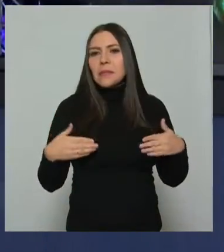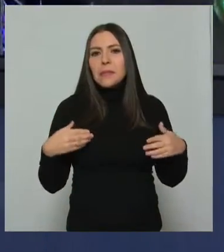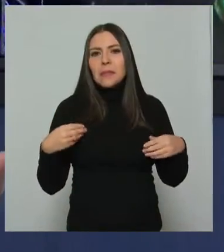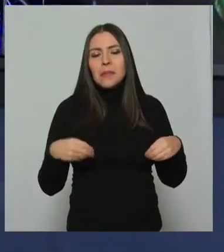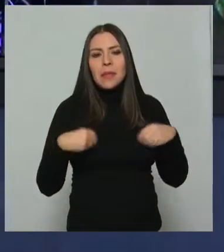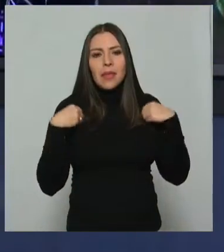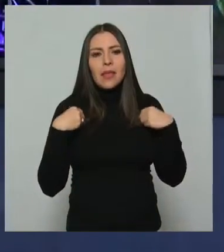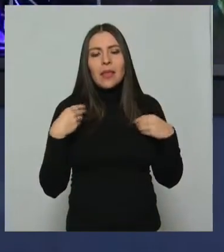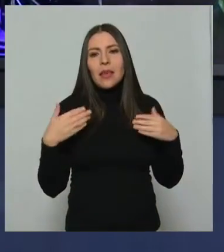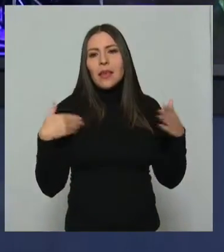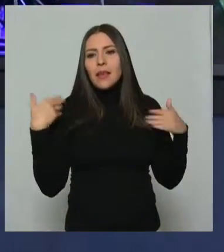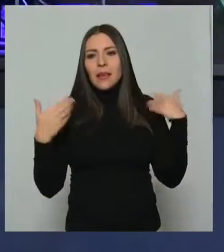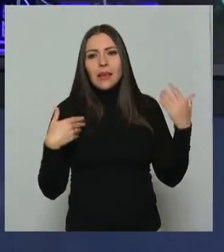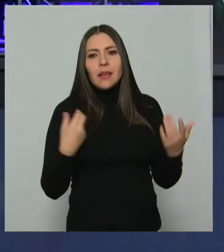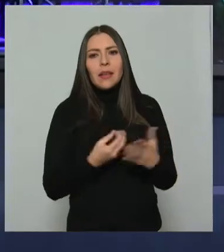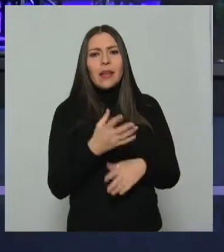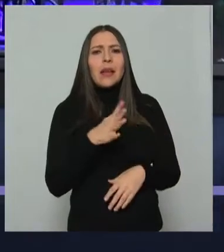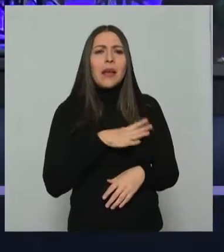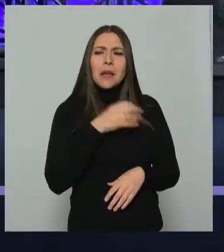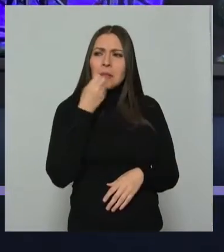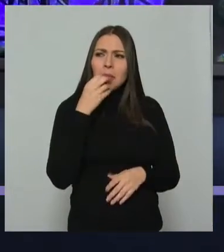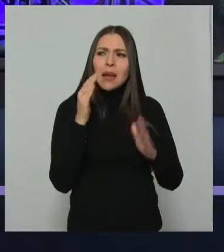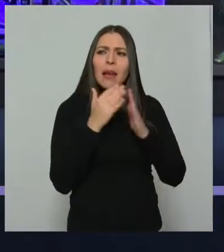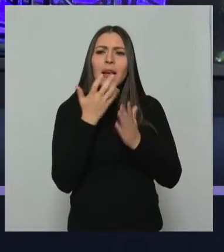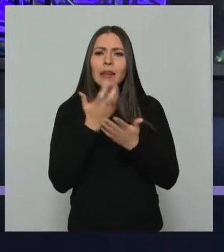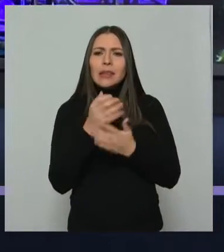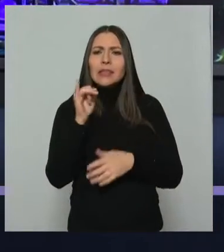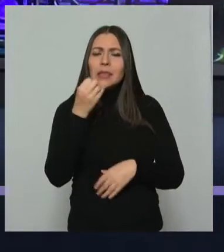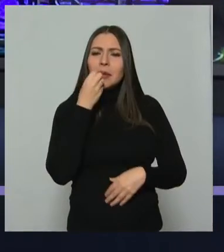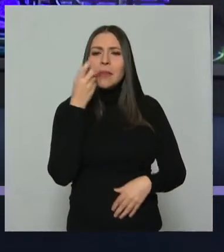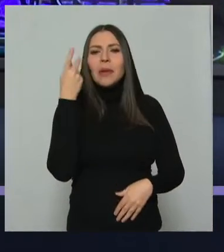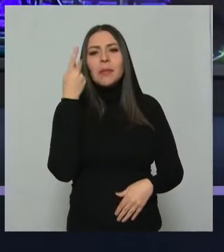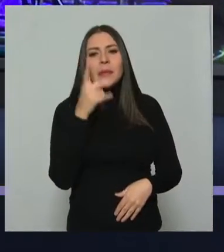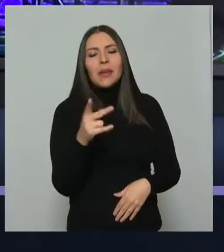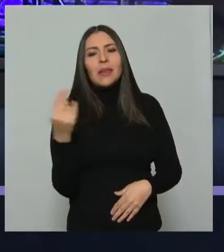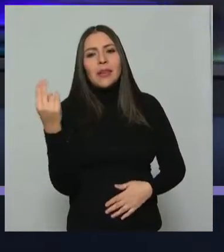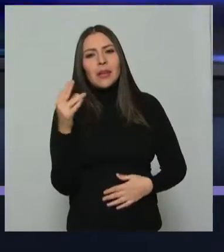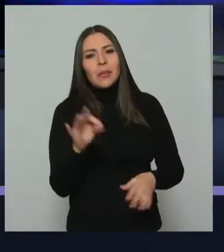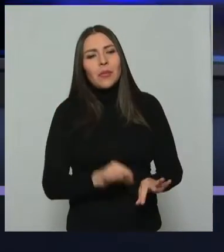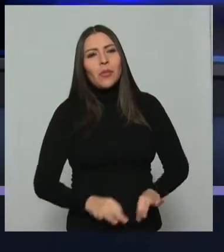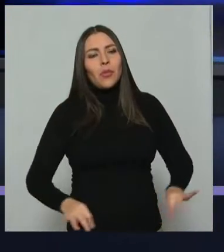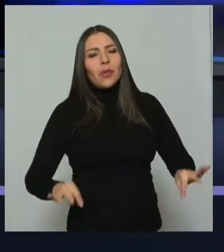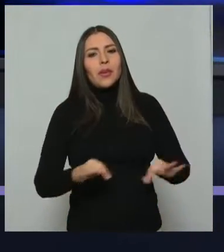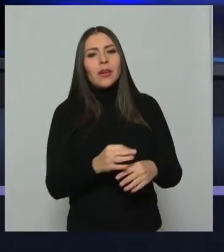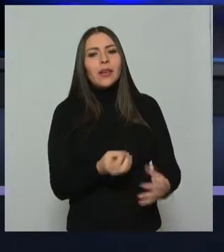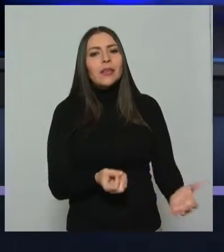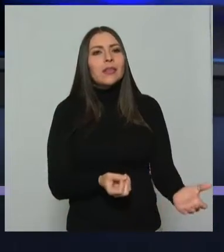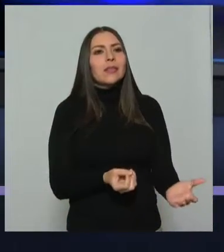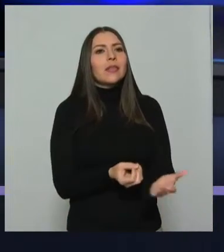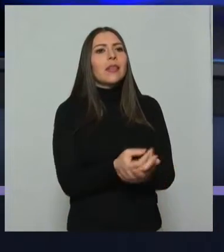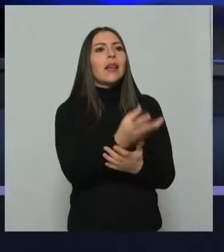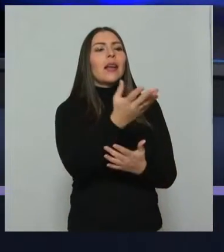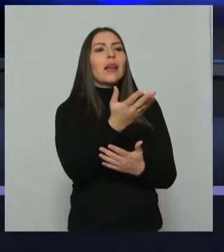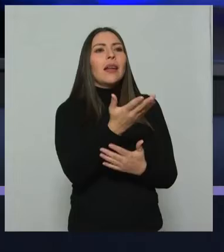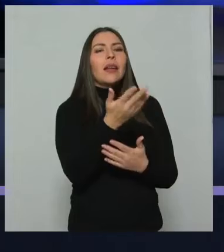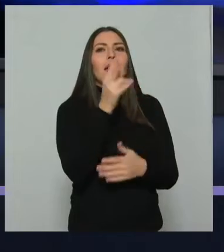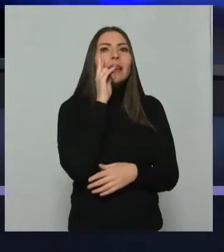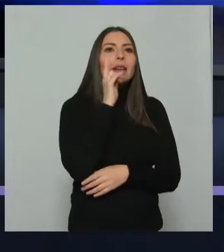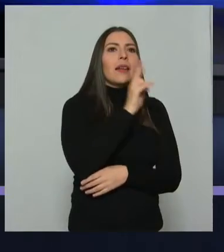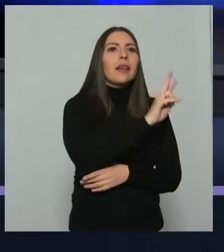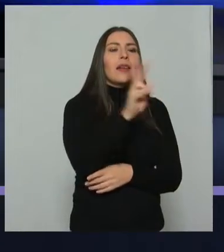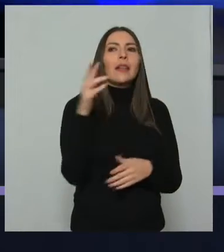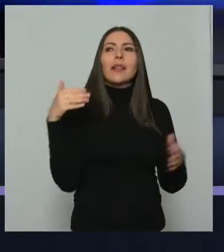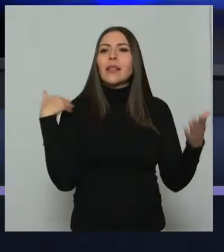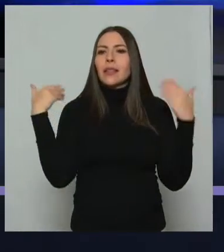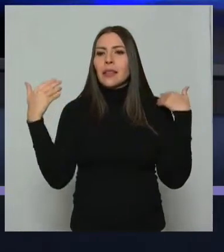en el streaming, ahí, descansar en casa, pero es importante salir al aire. El mundo es más grande que